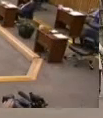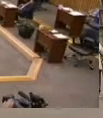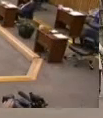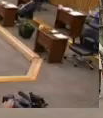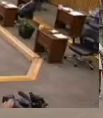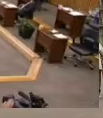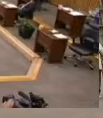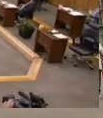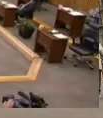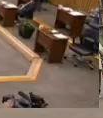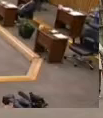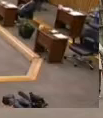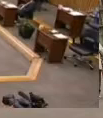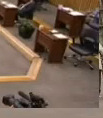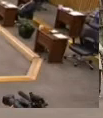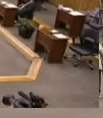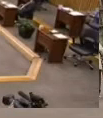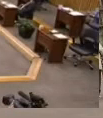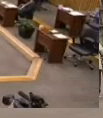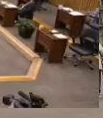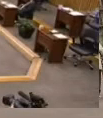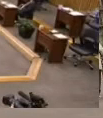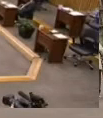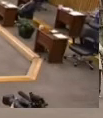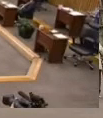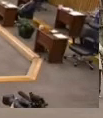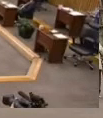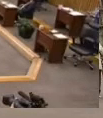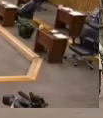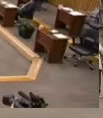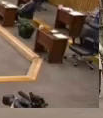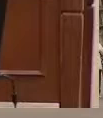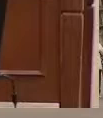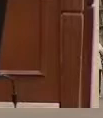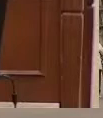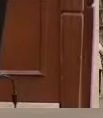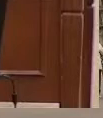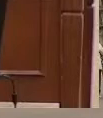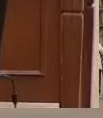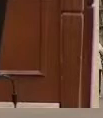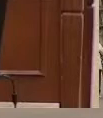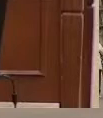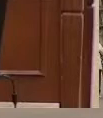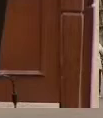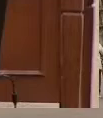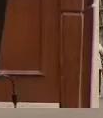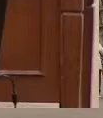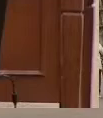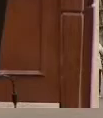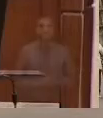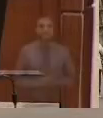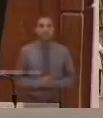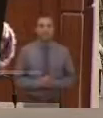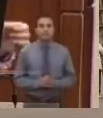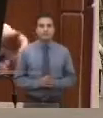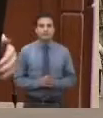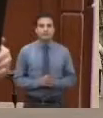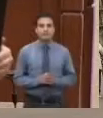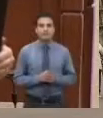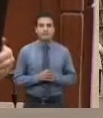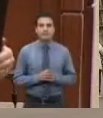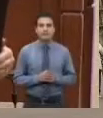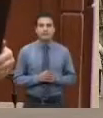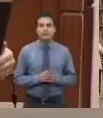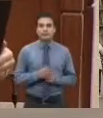de México y que presenta importantes dilemas normativos relacionados con la libertad de expresión y la equidad en la contienda y